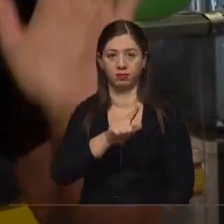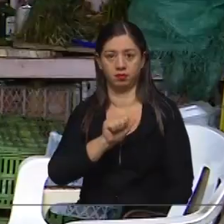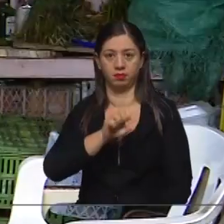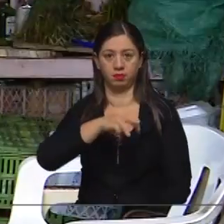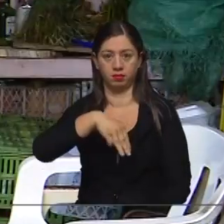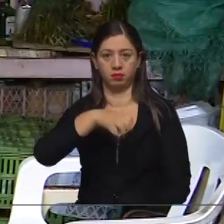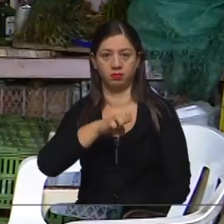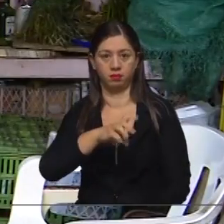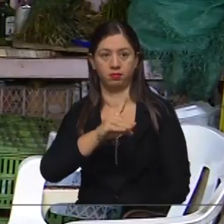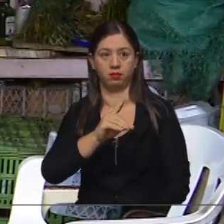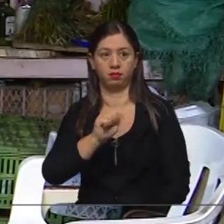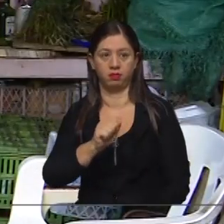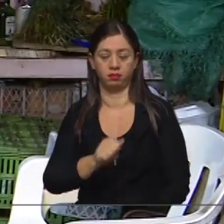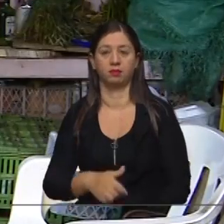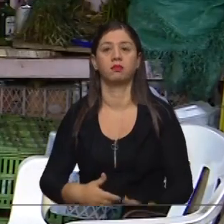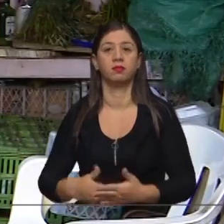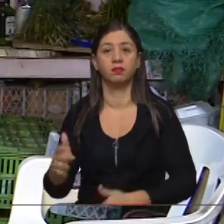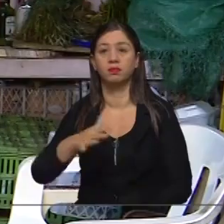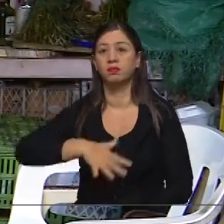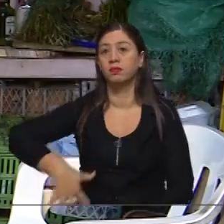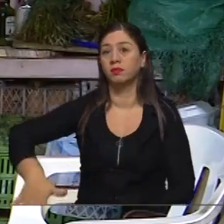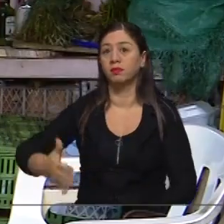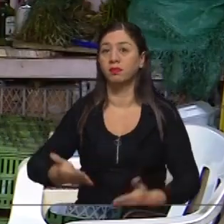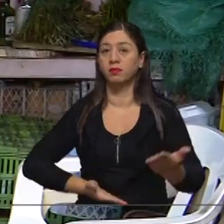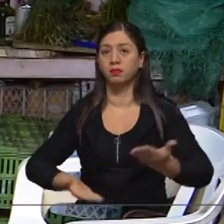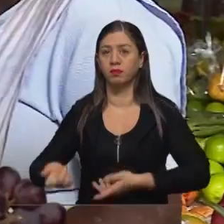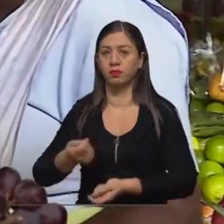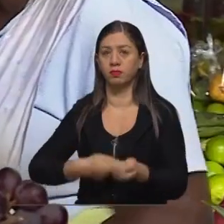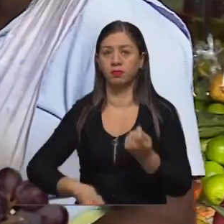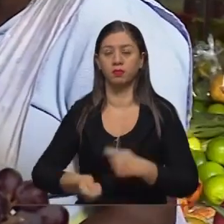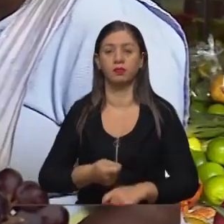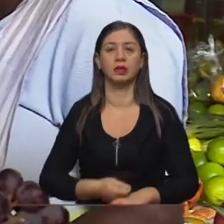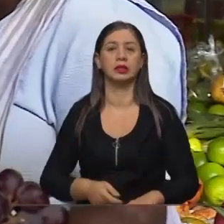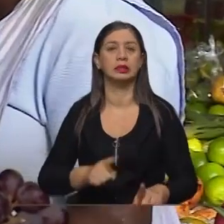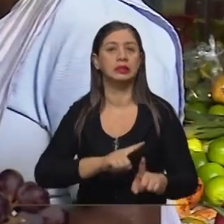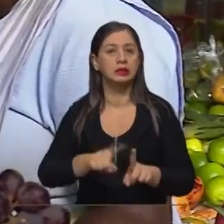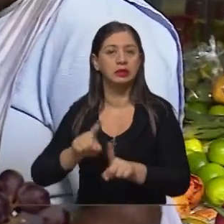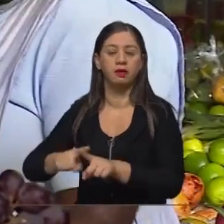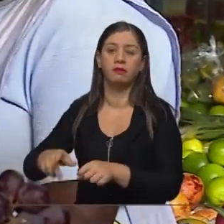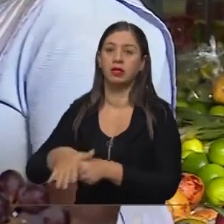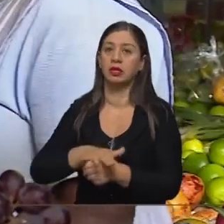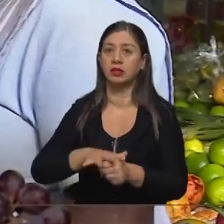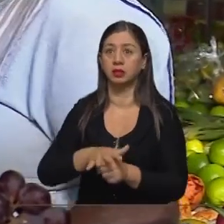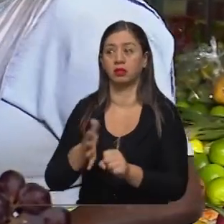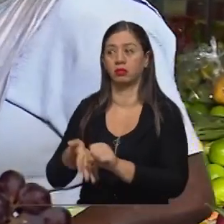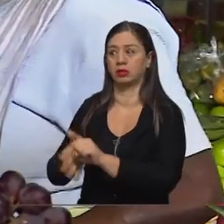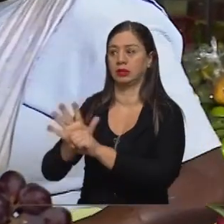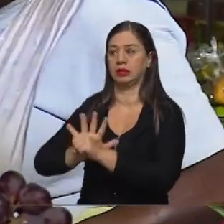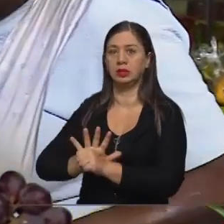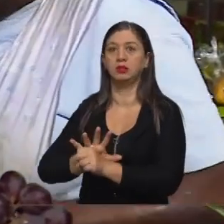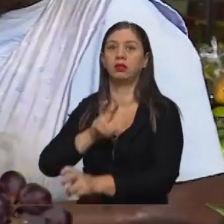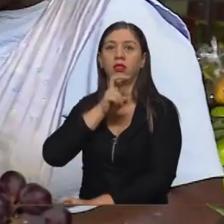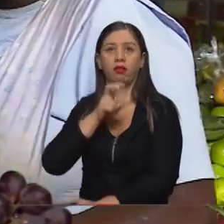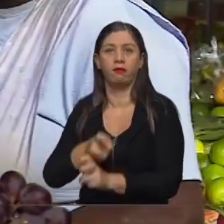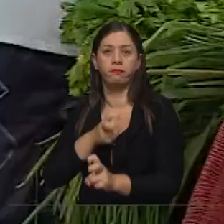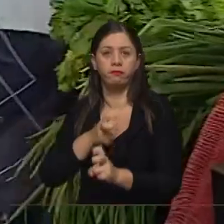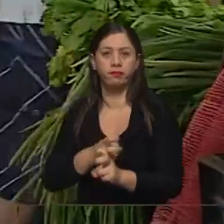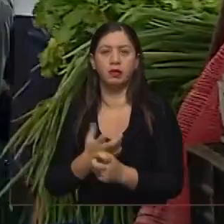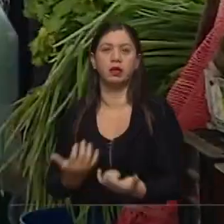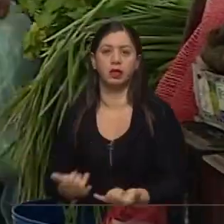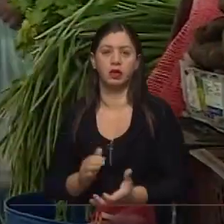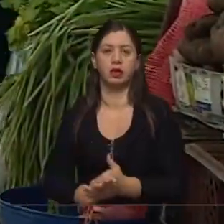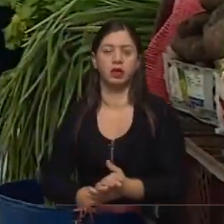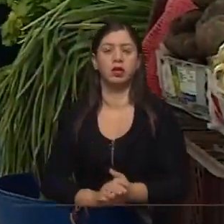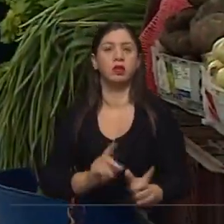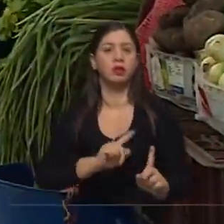como un granero la plaza de Mercado ha soportado todo tipo de adversidades como la pa 19 paros nacionales